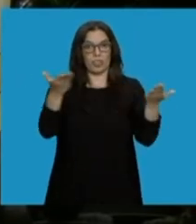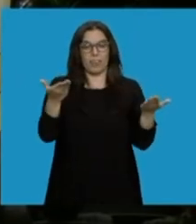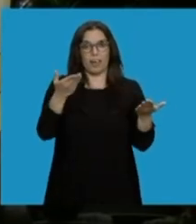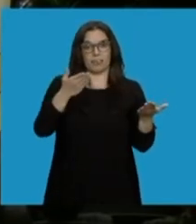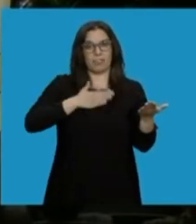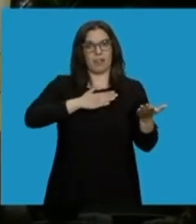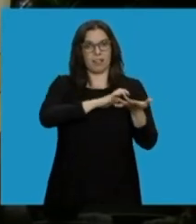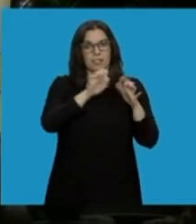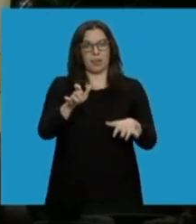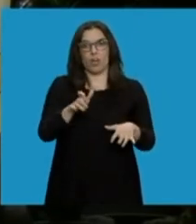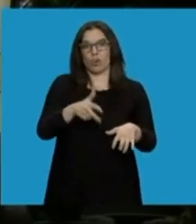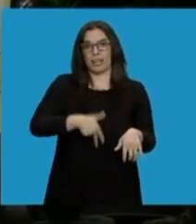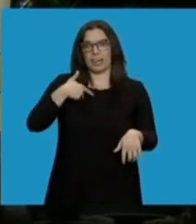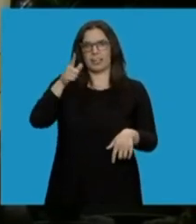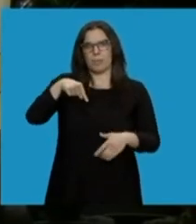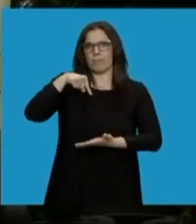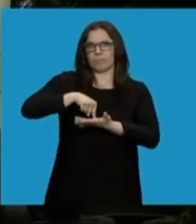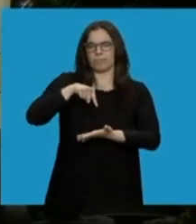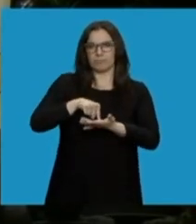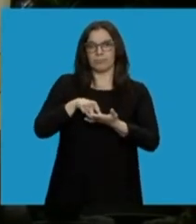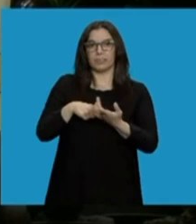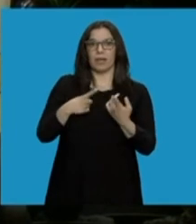de Castilla y León en su conjunto y que es